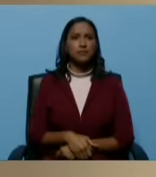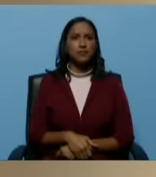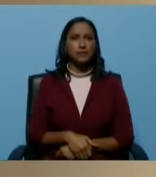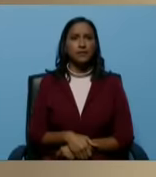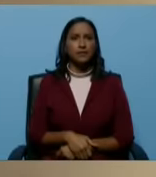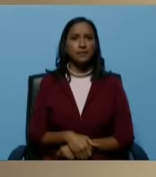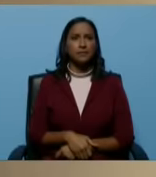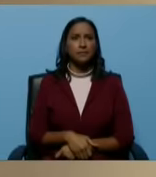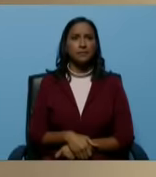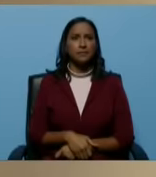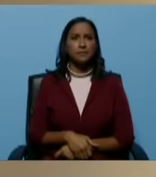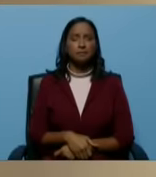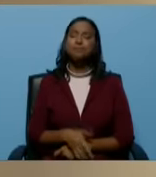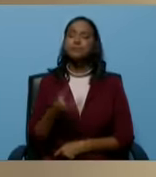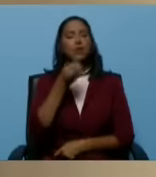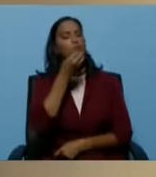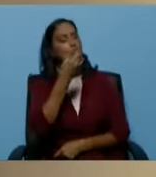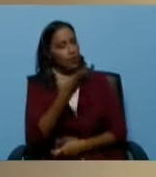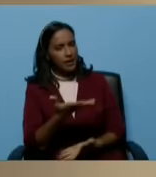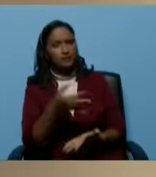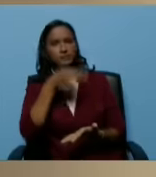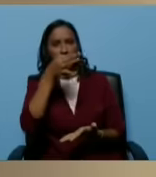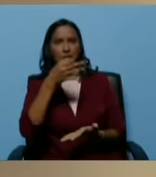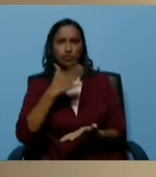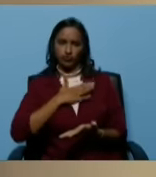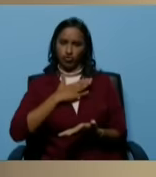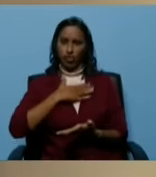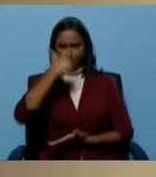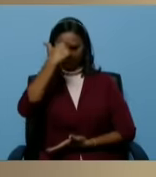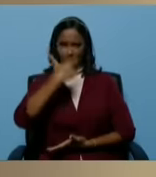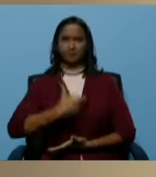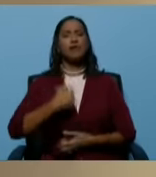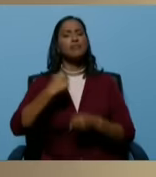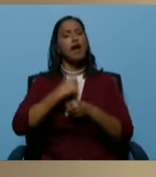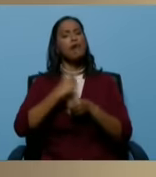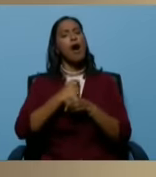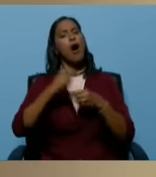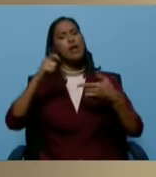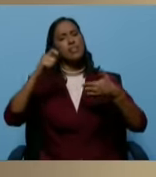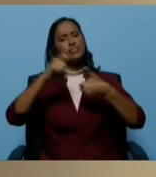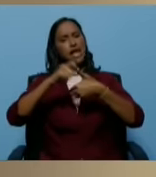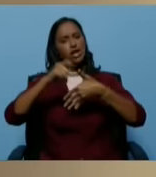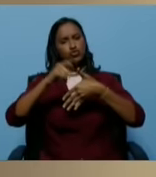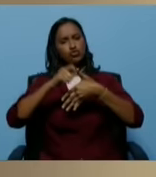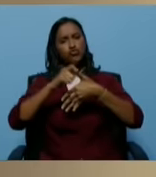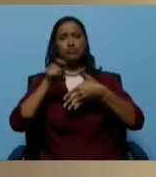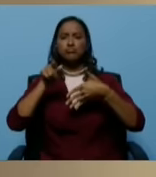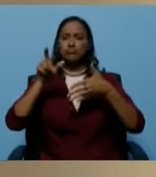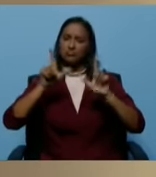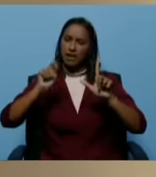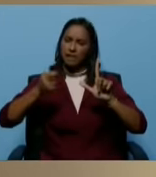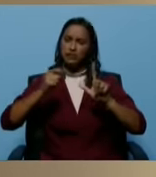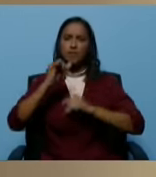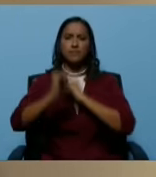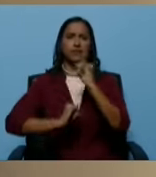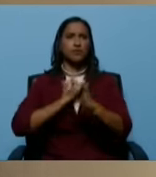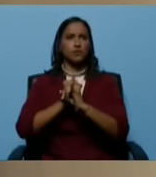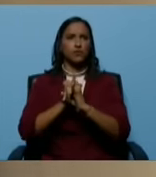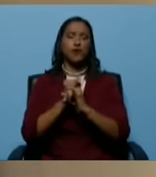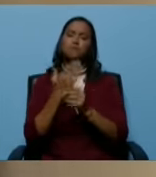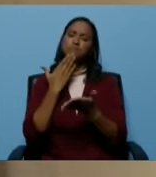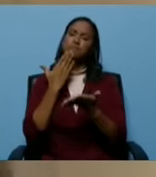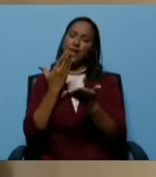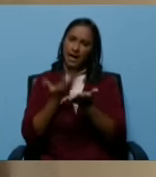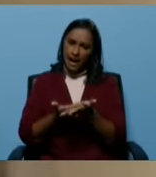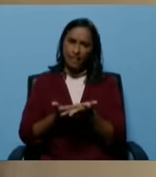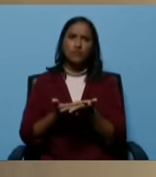Soy venezolano, pero represento a un canal, por supuesto, internacional, Telesur. Pero que nada, bueno, agradezco la gentileza